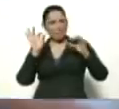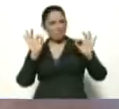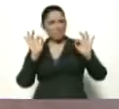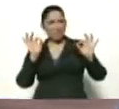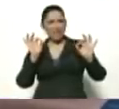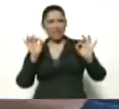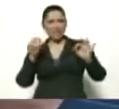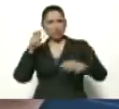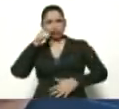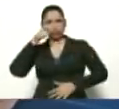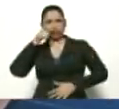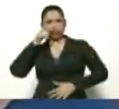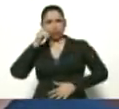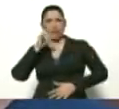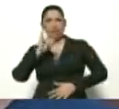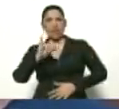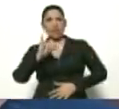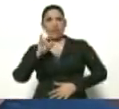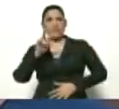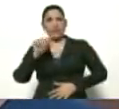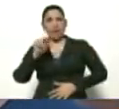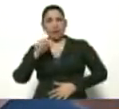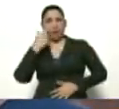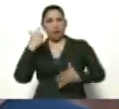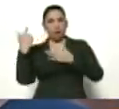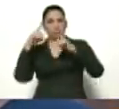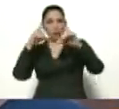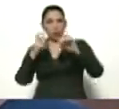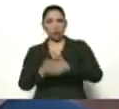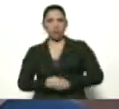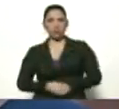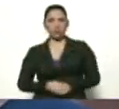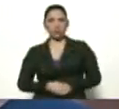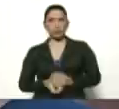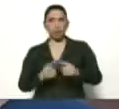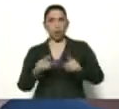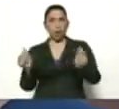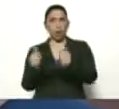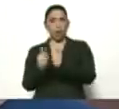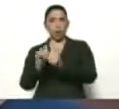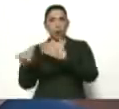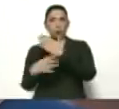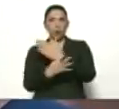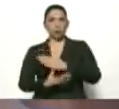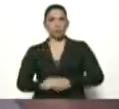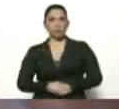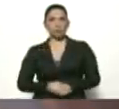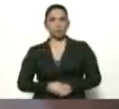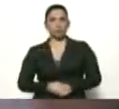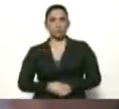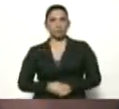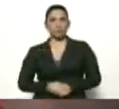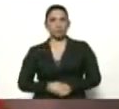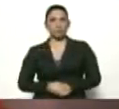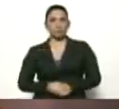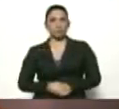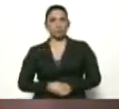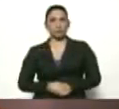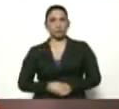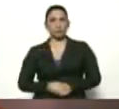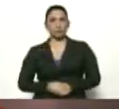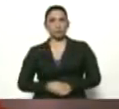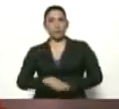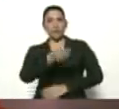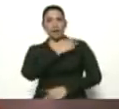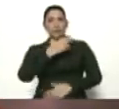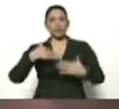simonovis es esta joya que está aquí fotografiada con la otra joya juan guaidó fue jefe